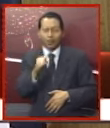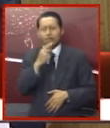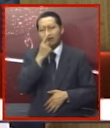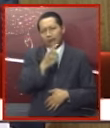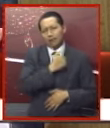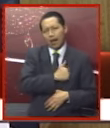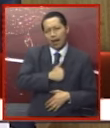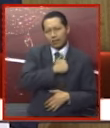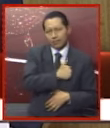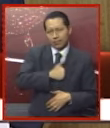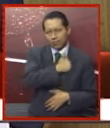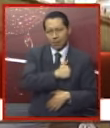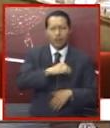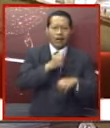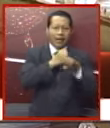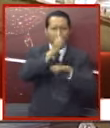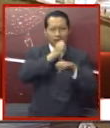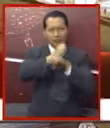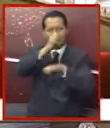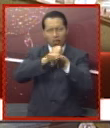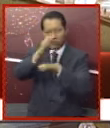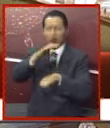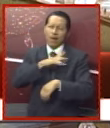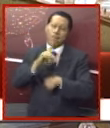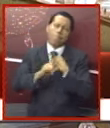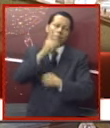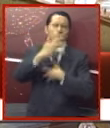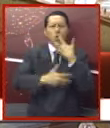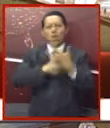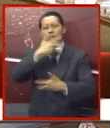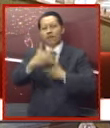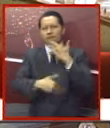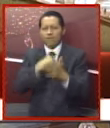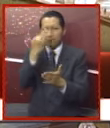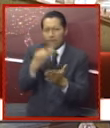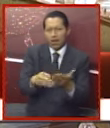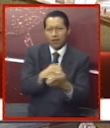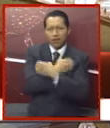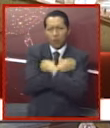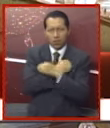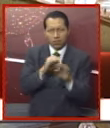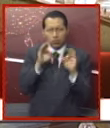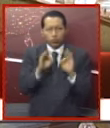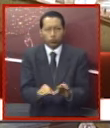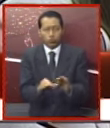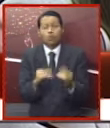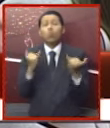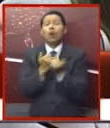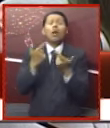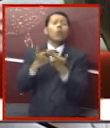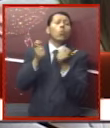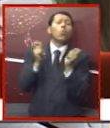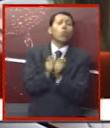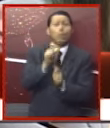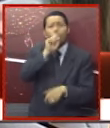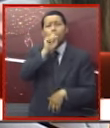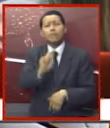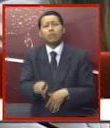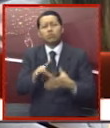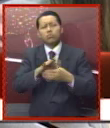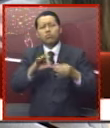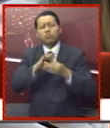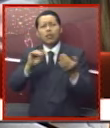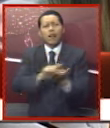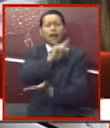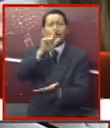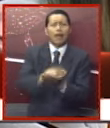un caos provocado por parte de quienes no quieren cumplir con la reforma educativa y sostuvo que su grupo parlamentario considera que la ley